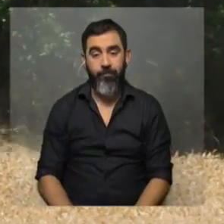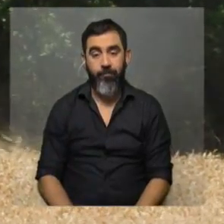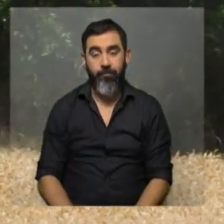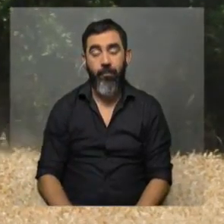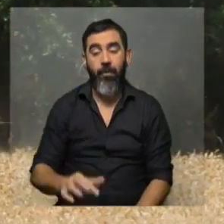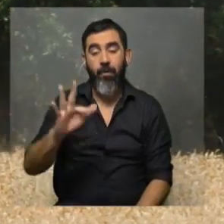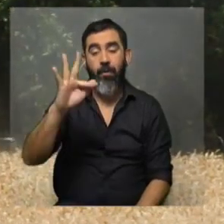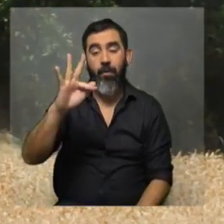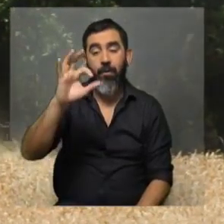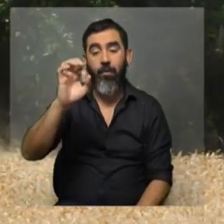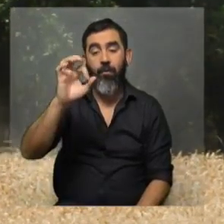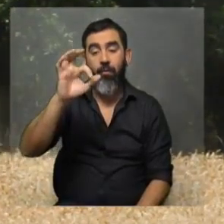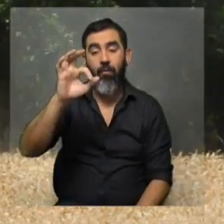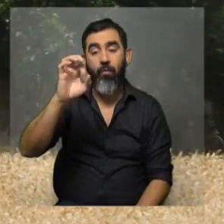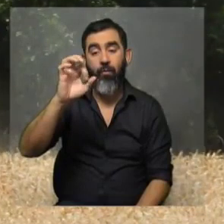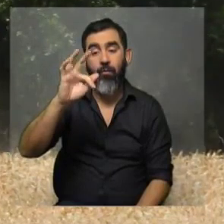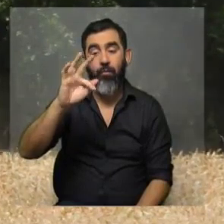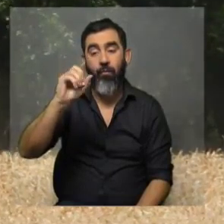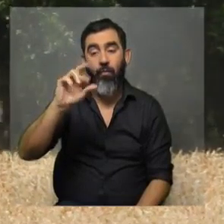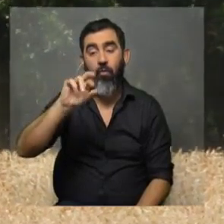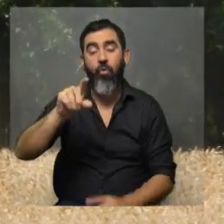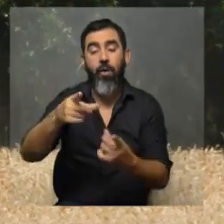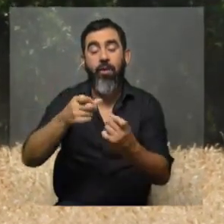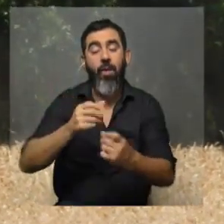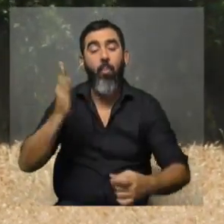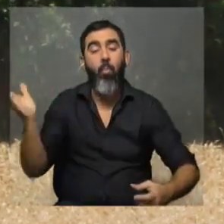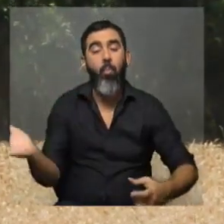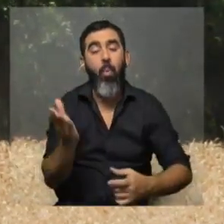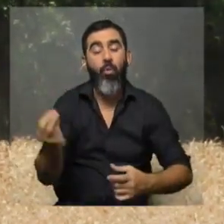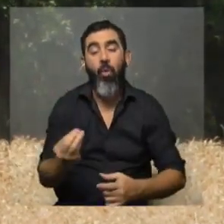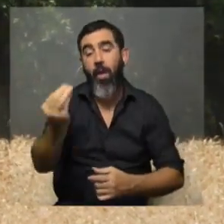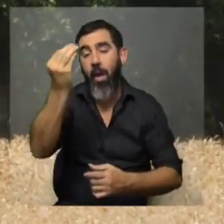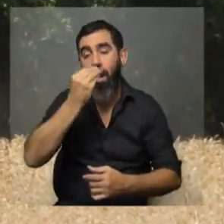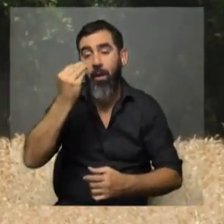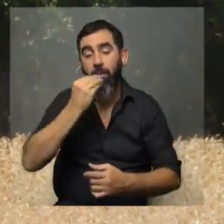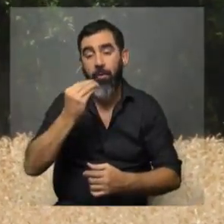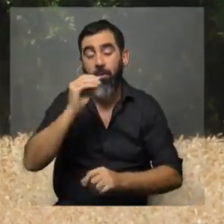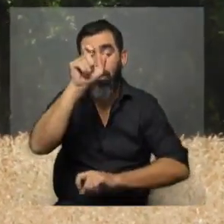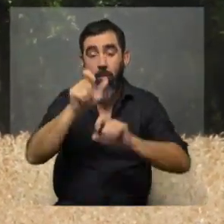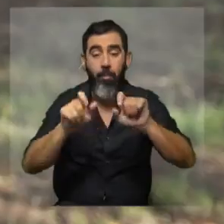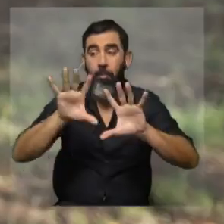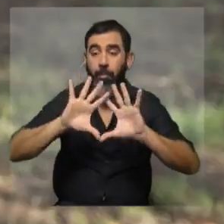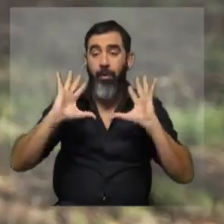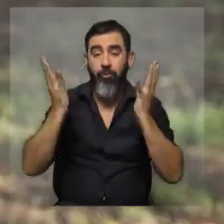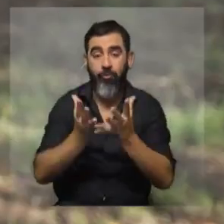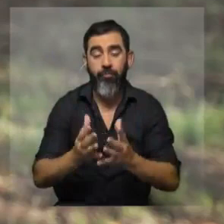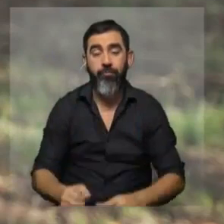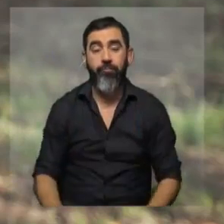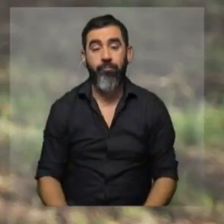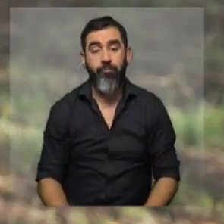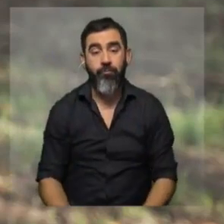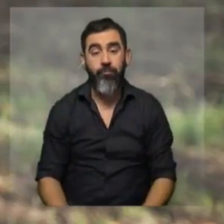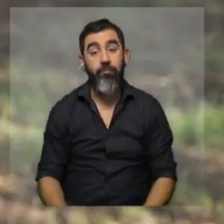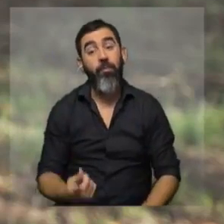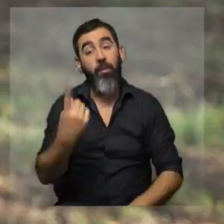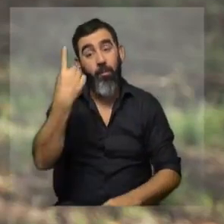El fósforo es absolutamente necesario para sostener los niveles de producción de alimentos, para alimentar a la población global, pero por otro